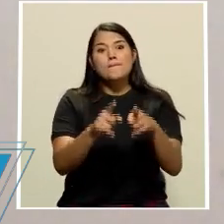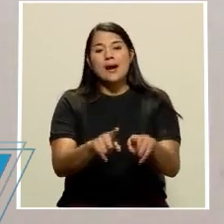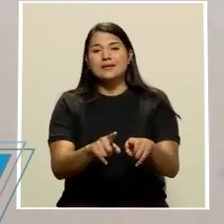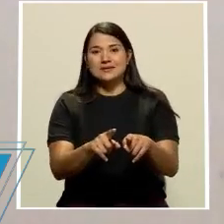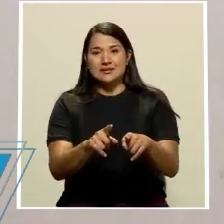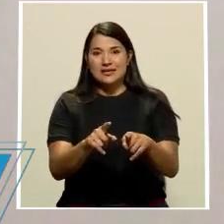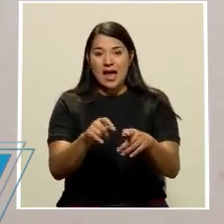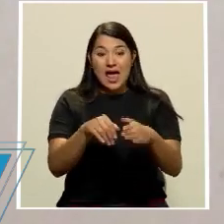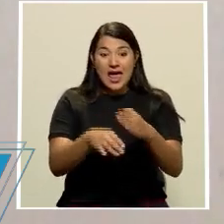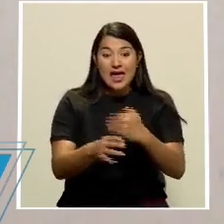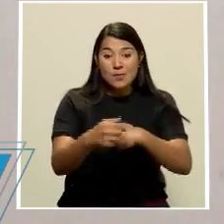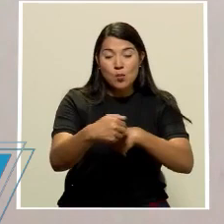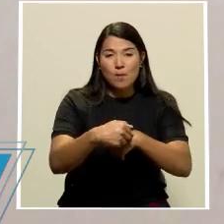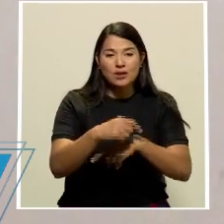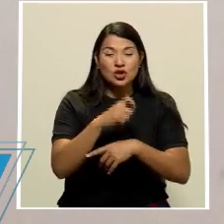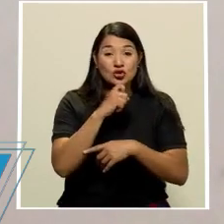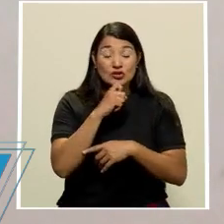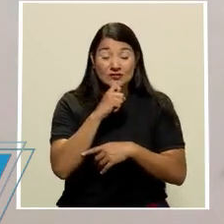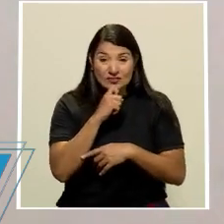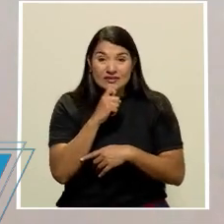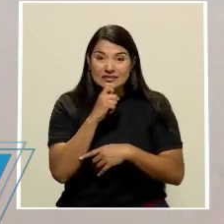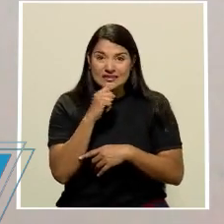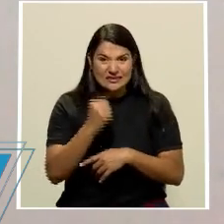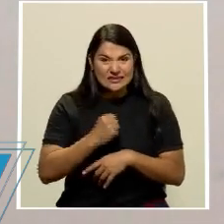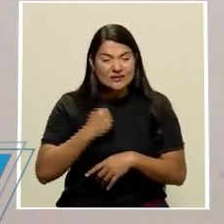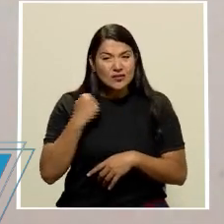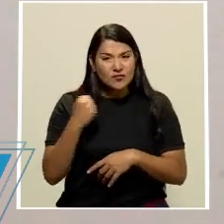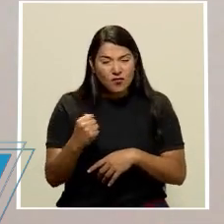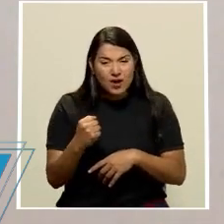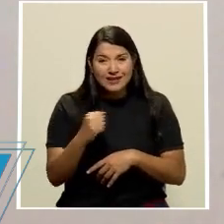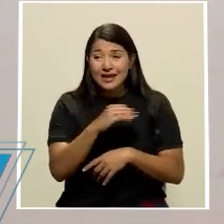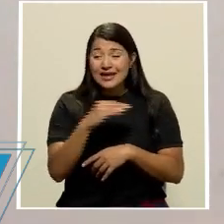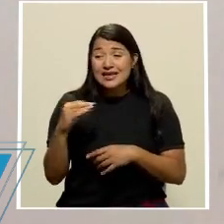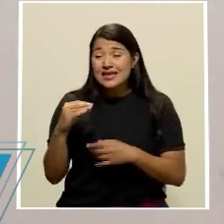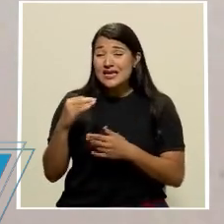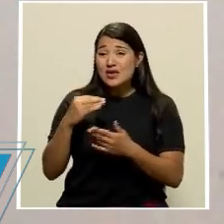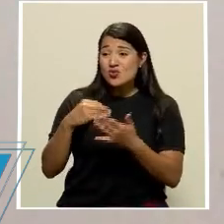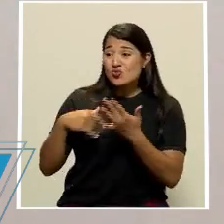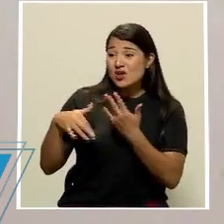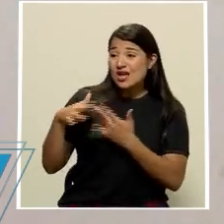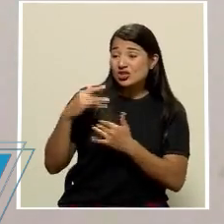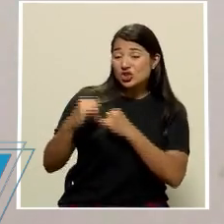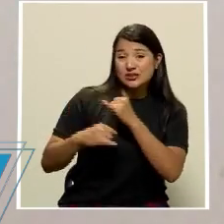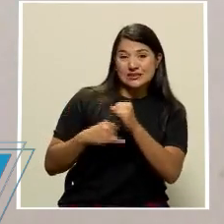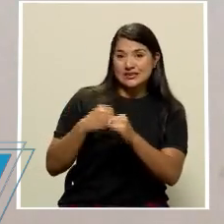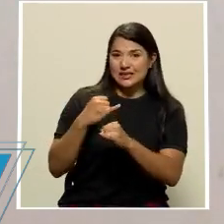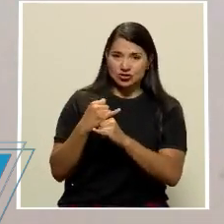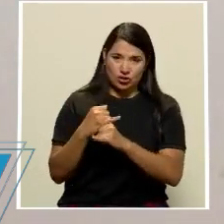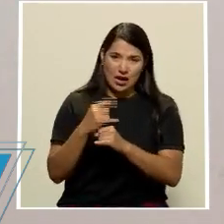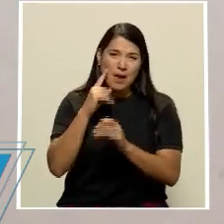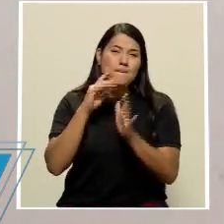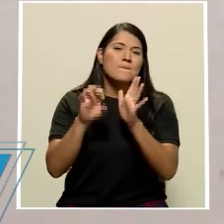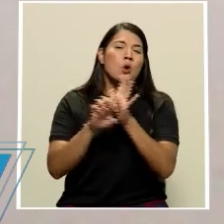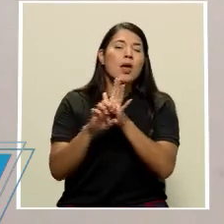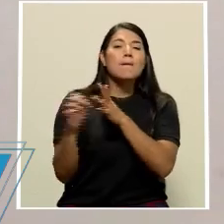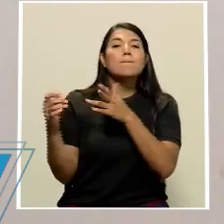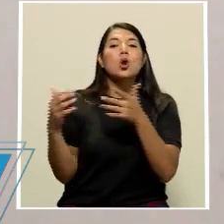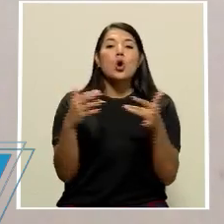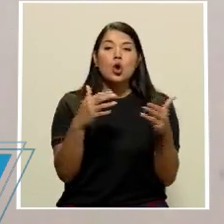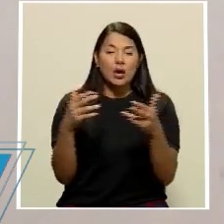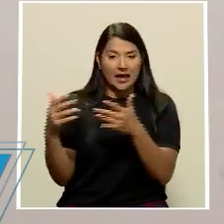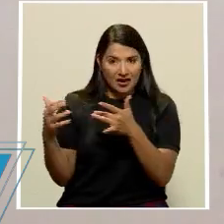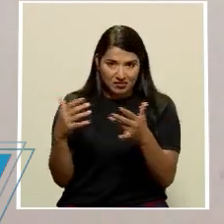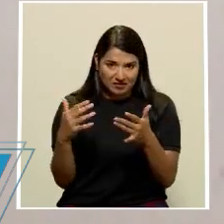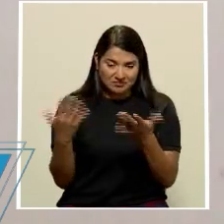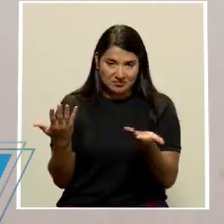momentos de crisis fuerte y de relaciones internacionales extremas, como pueden ser las guerras, que es un escenario que